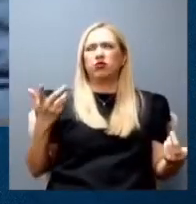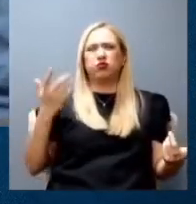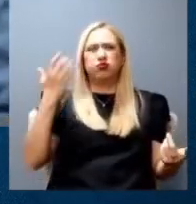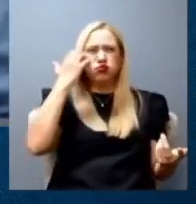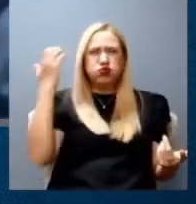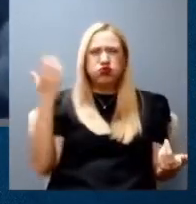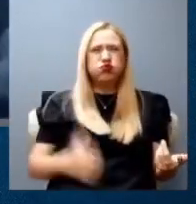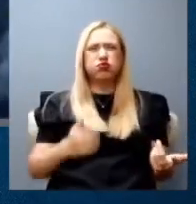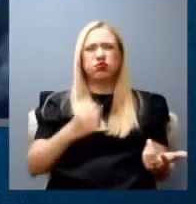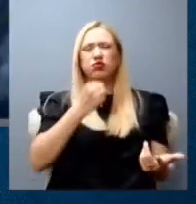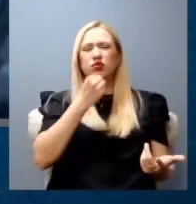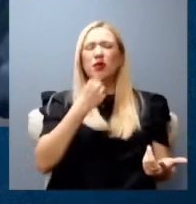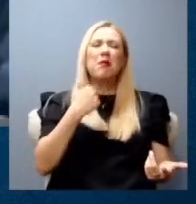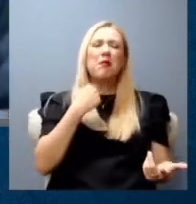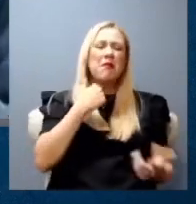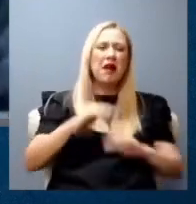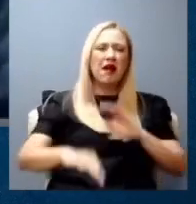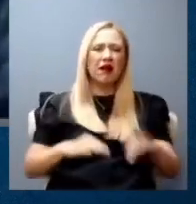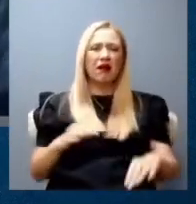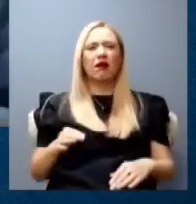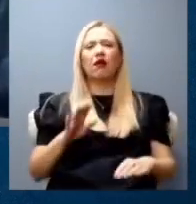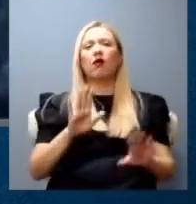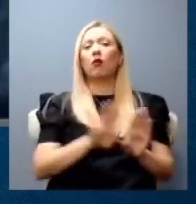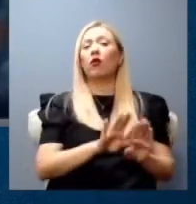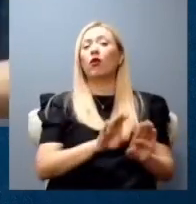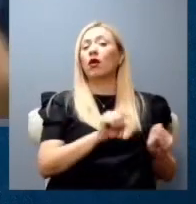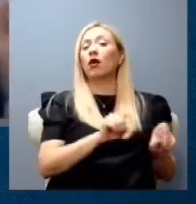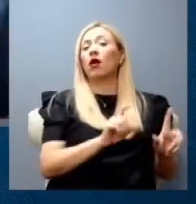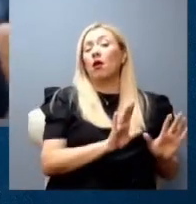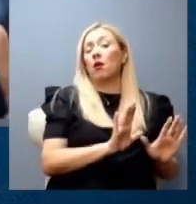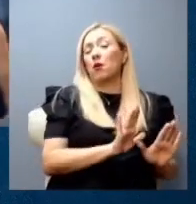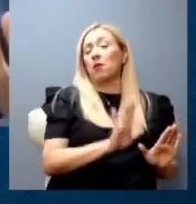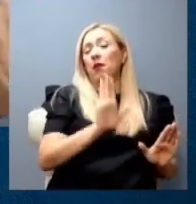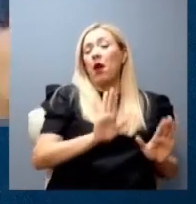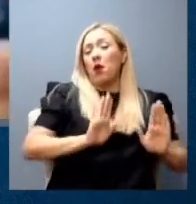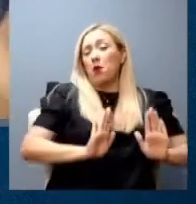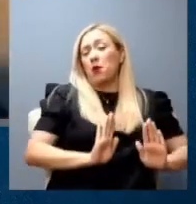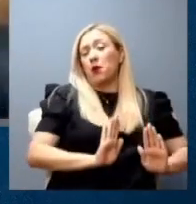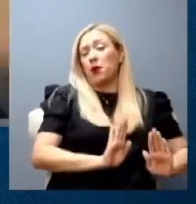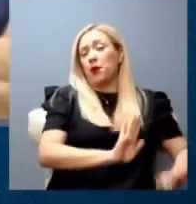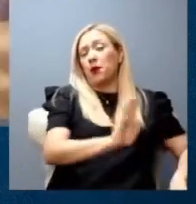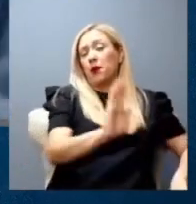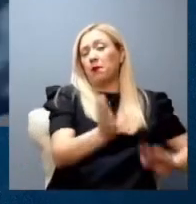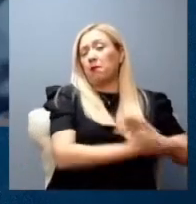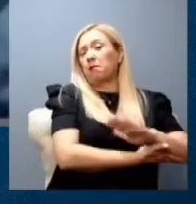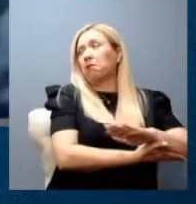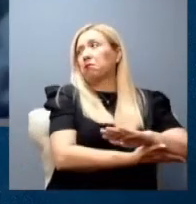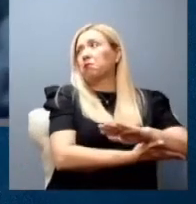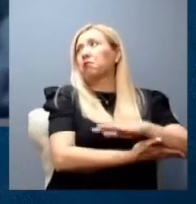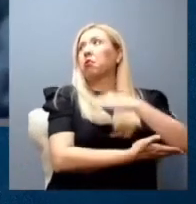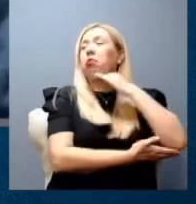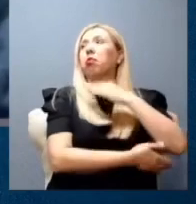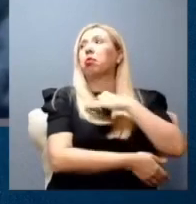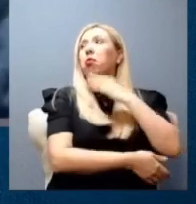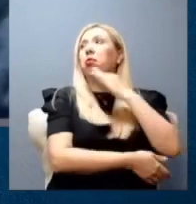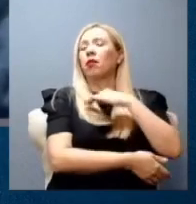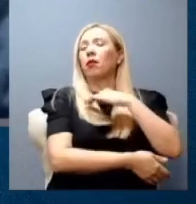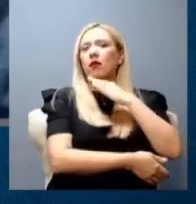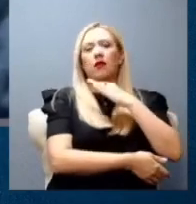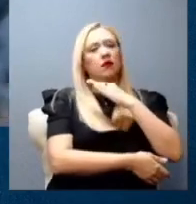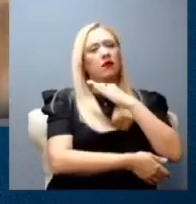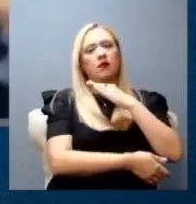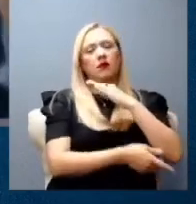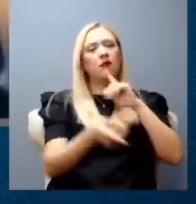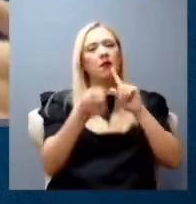que permanece en la impunidad. Entonces, la rendición de cuentas tiene que pasar primero por reconocer que existieron estos tipos